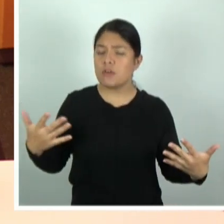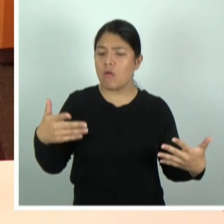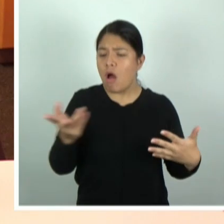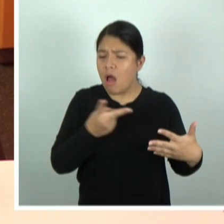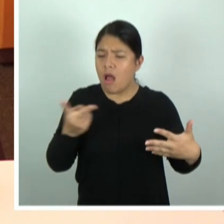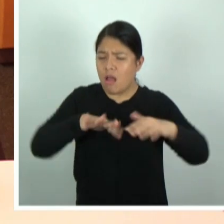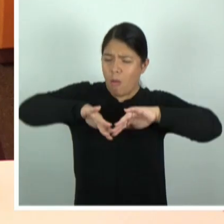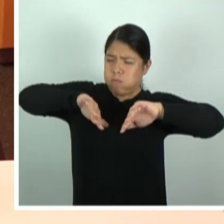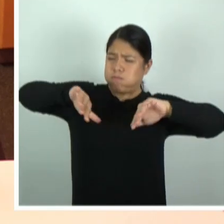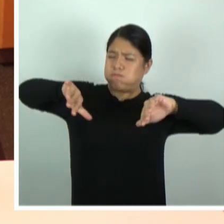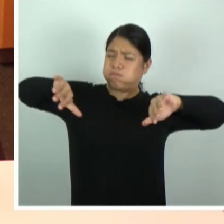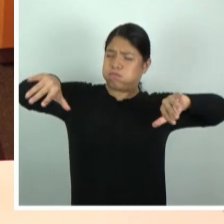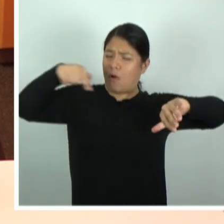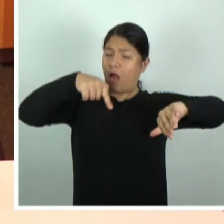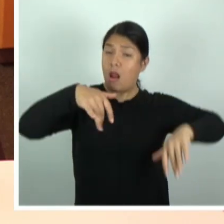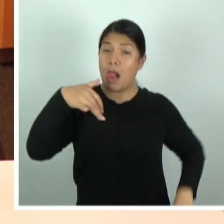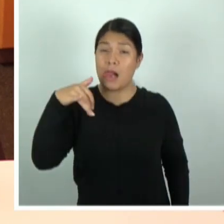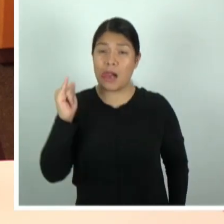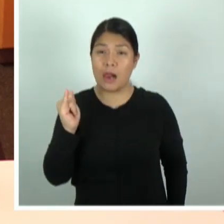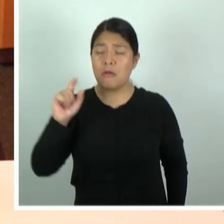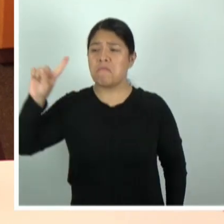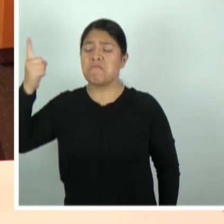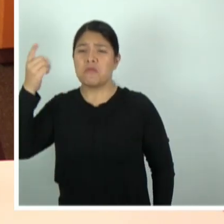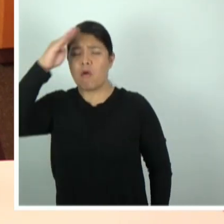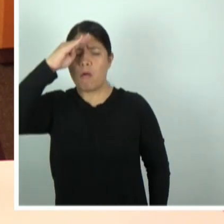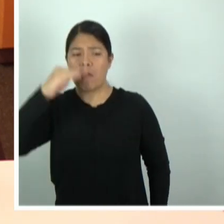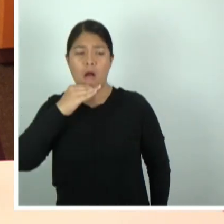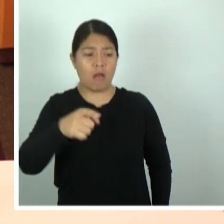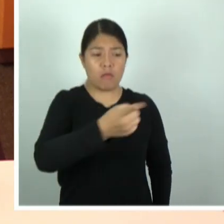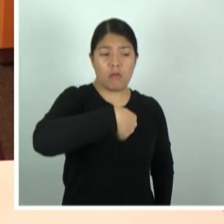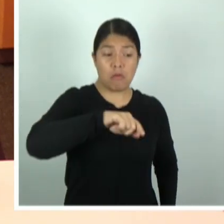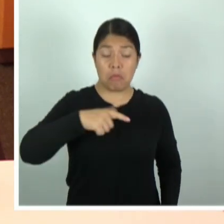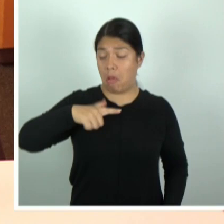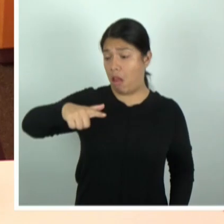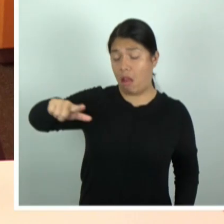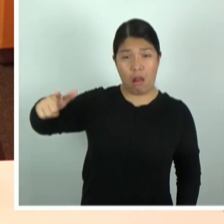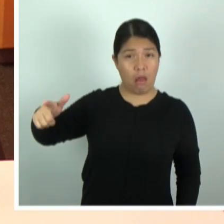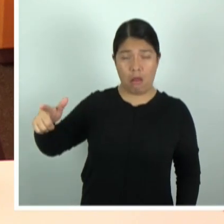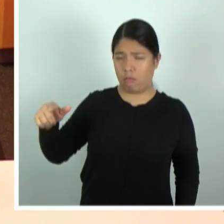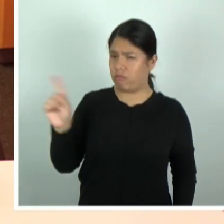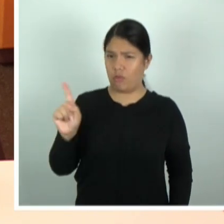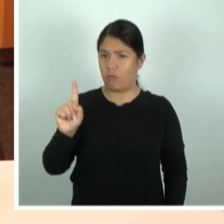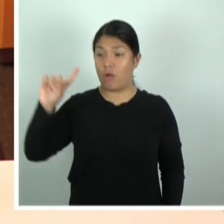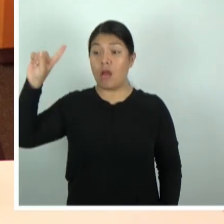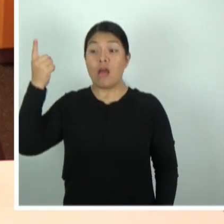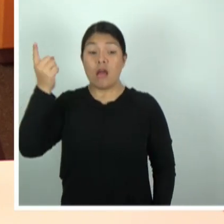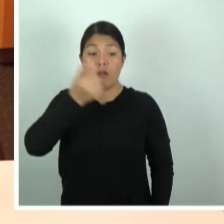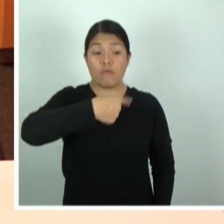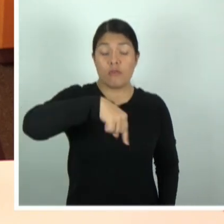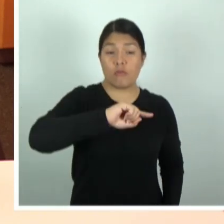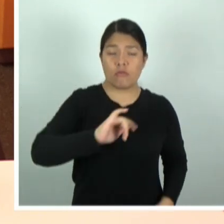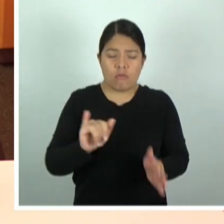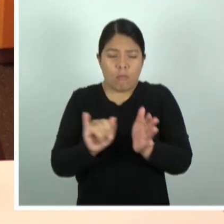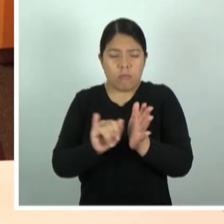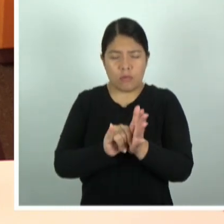abismo, Dios el Padre nunca estuvo lejos de nosotros. Estuvo cerca, cerca de ti está